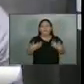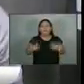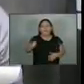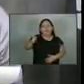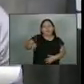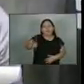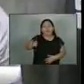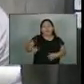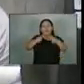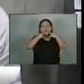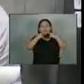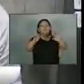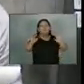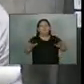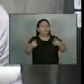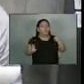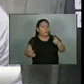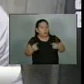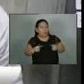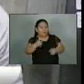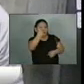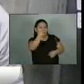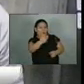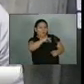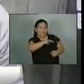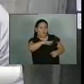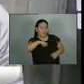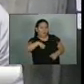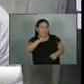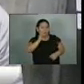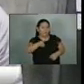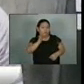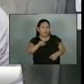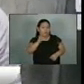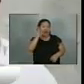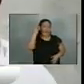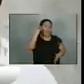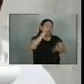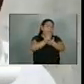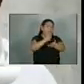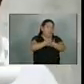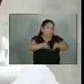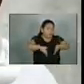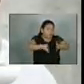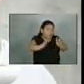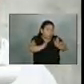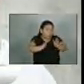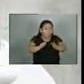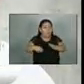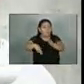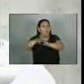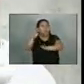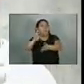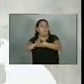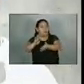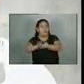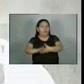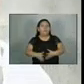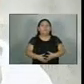Juez emite fallo en el juicio contra el empresario del transporte Catalino Miranda por desórdenes públicos y venta a precio